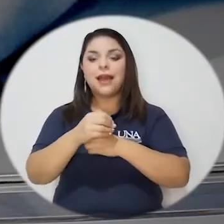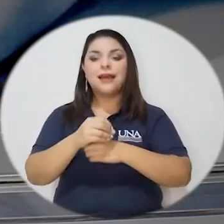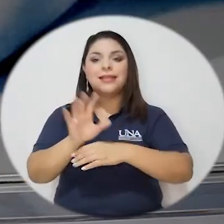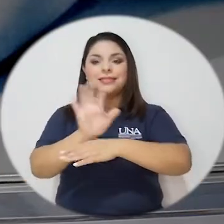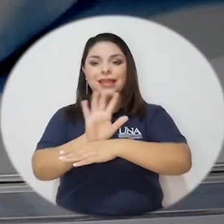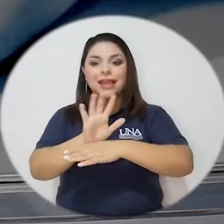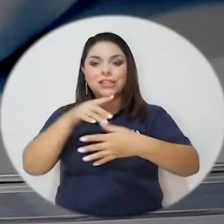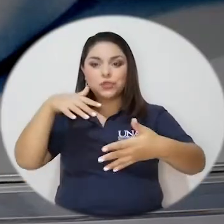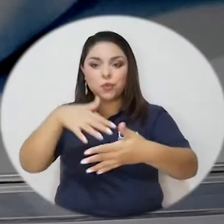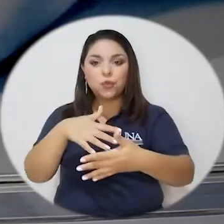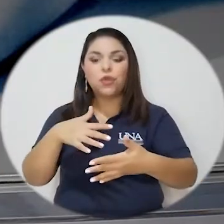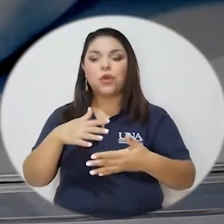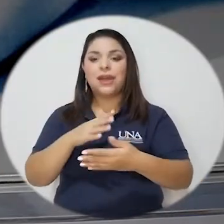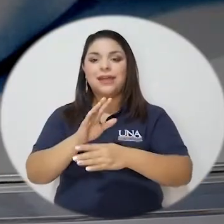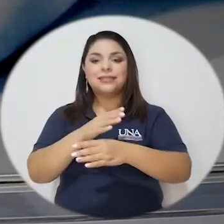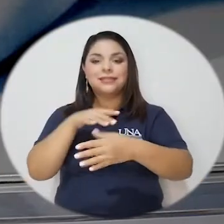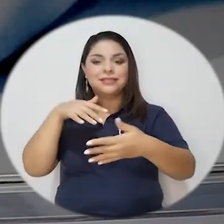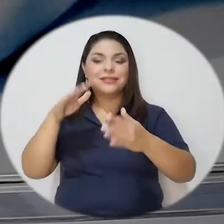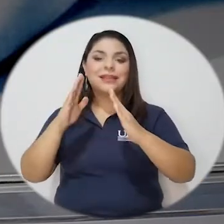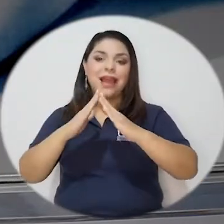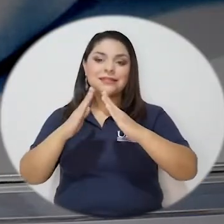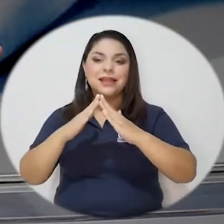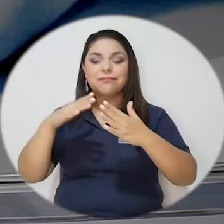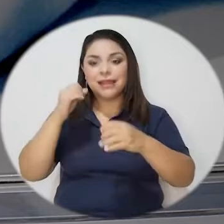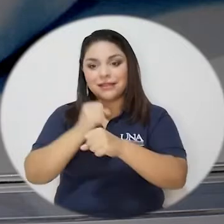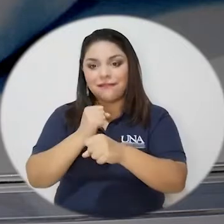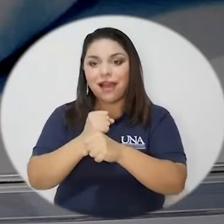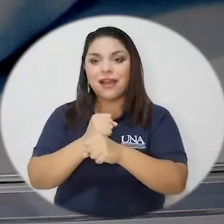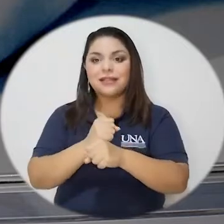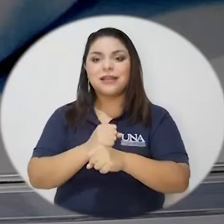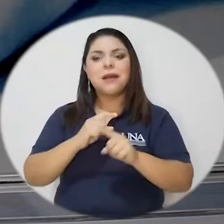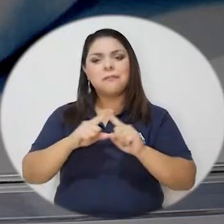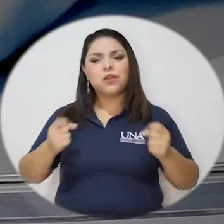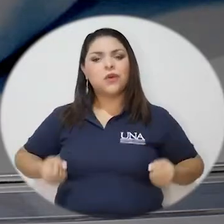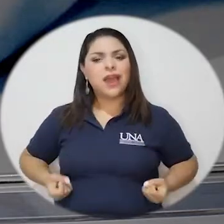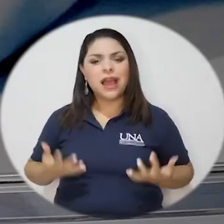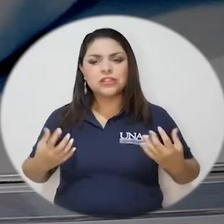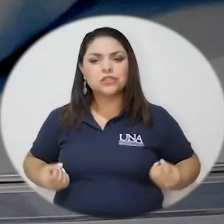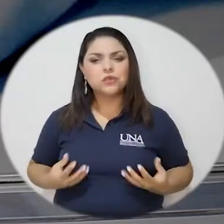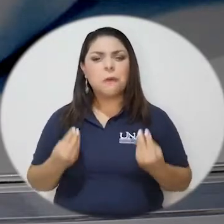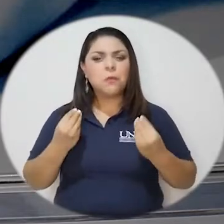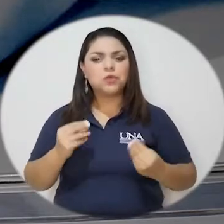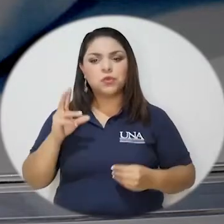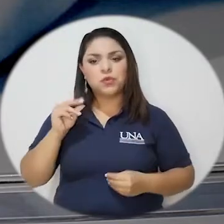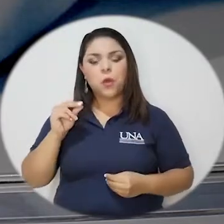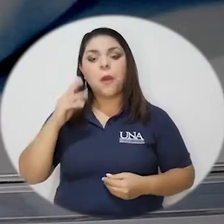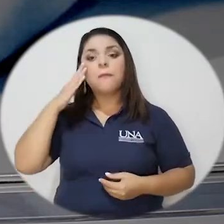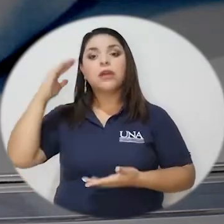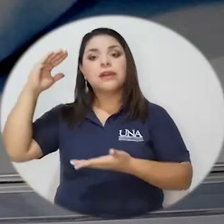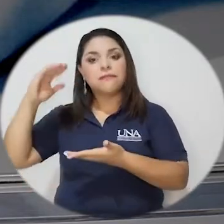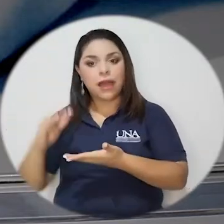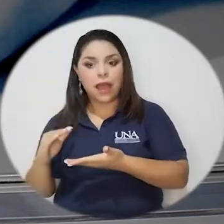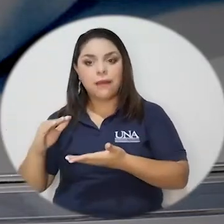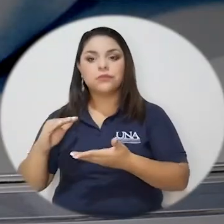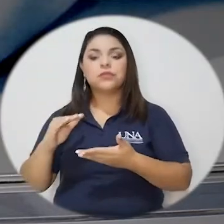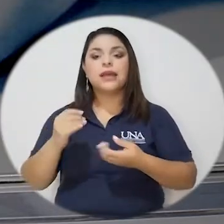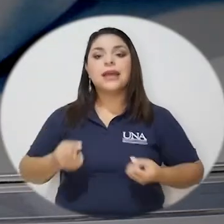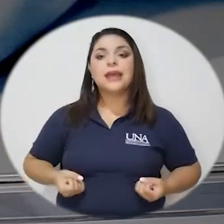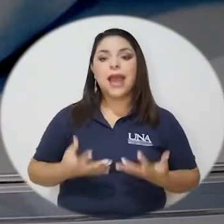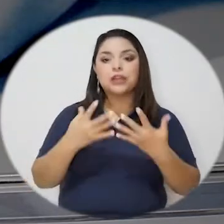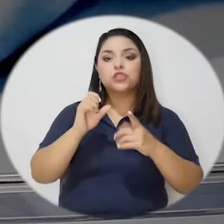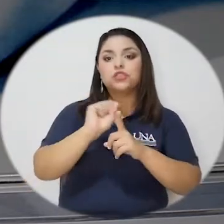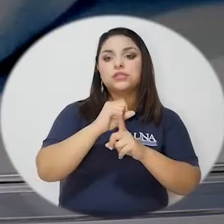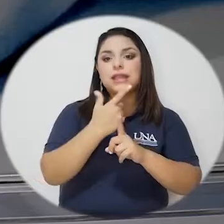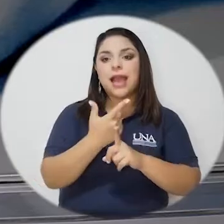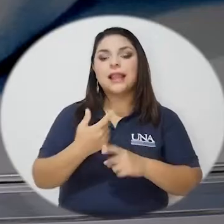teleoficina y teleestudio para los chiquillos, pero realmente los gastos fueron mayores porque eliminamos los dos gastos superiores que eran los sociales